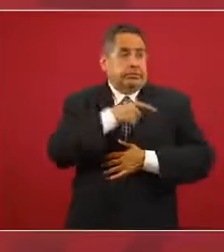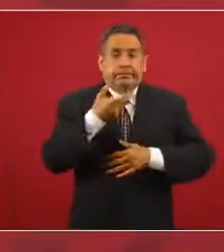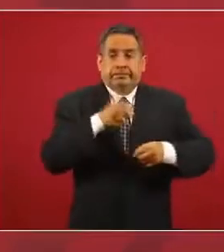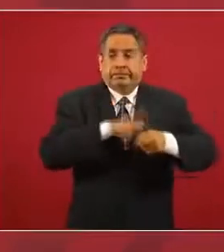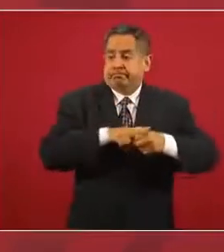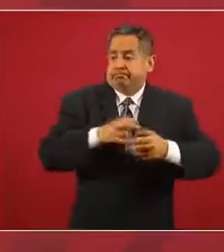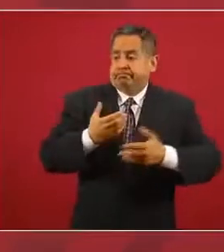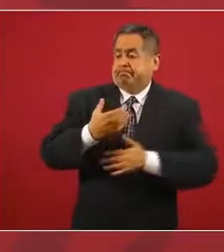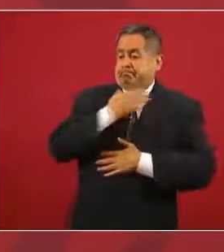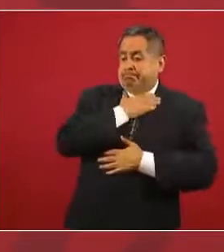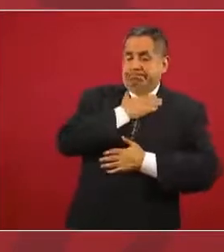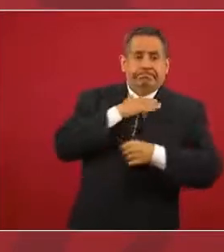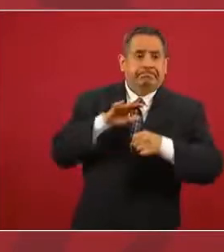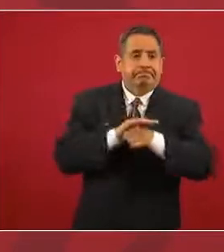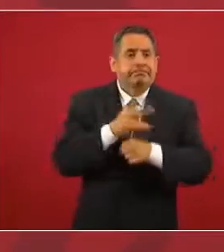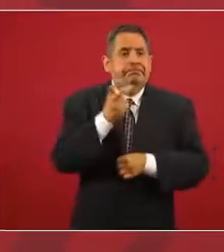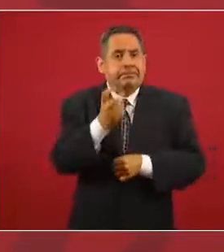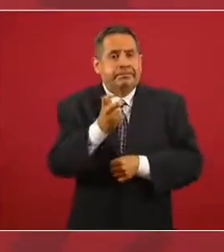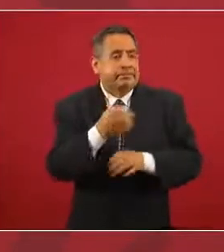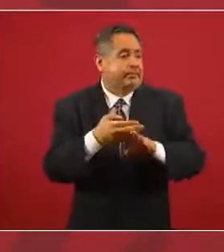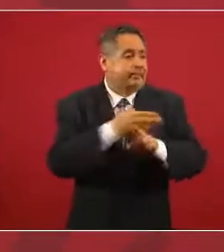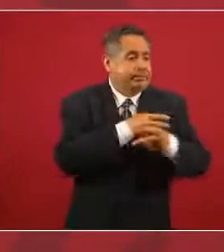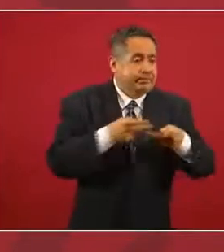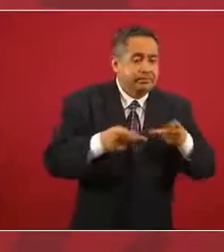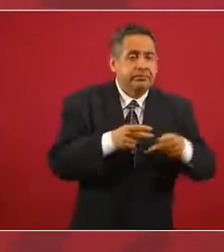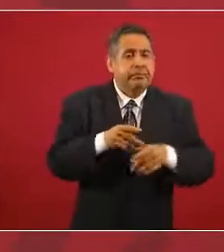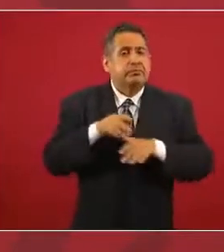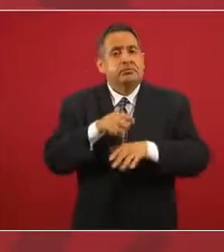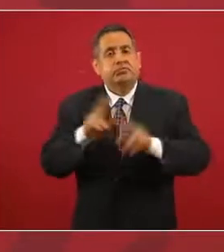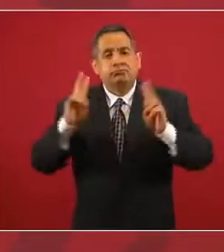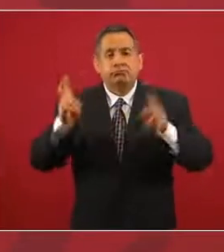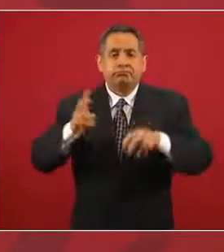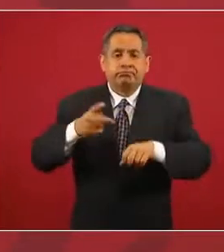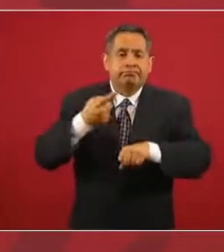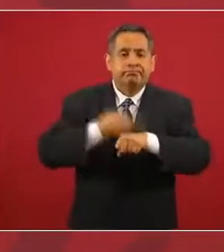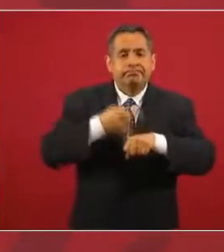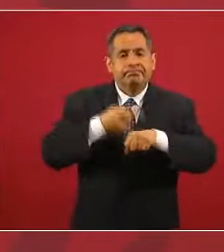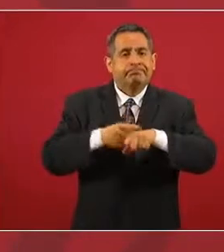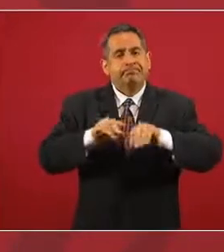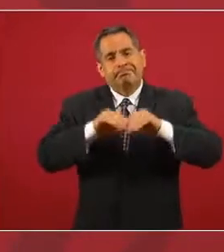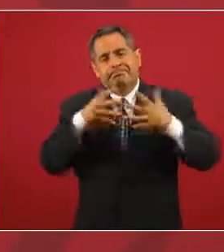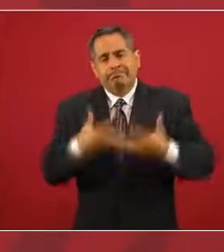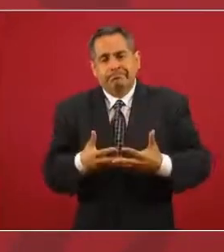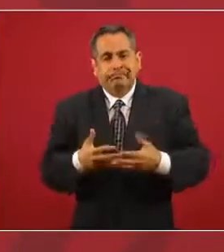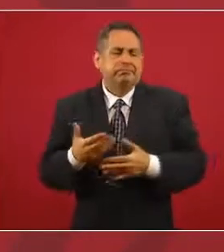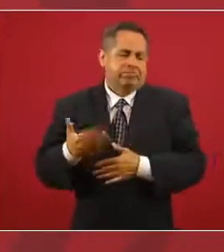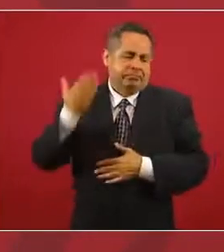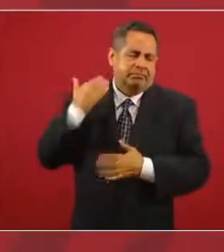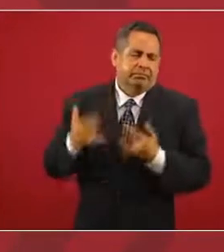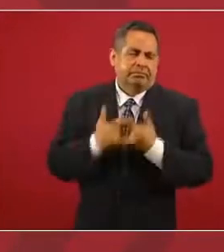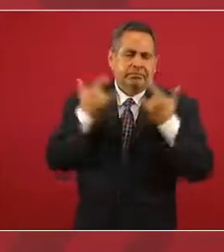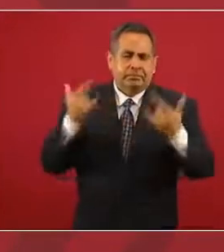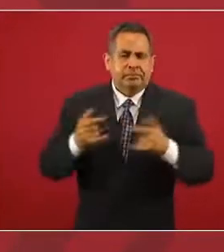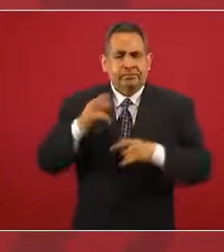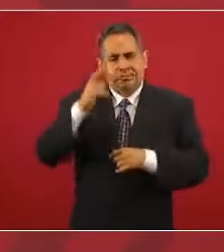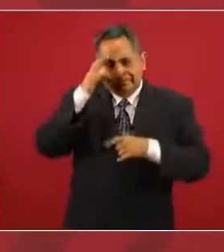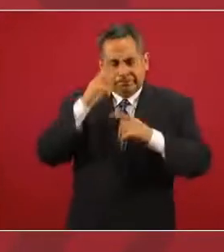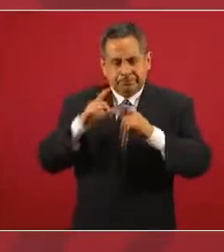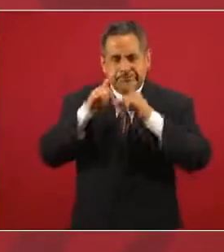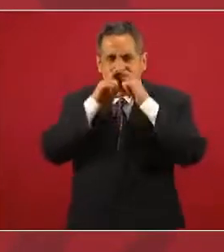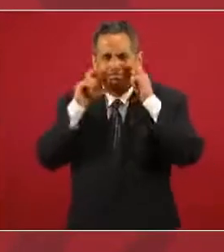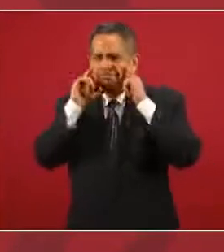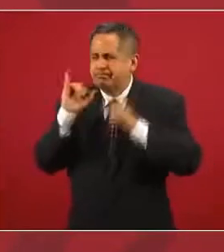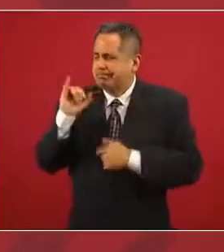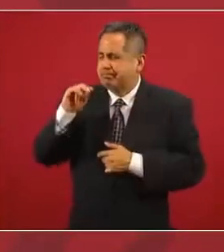en planes de preparación y respuesta ante pandemias. El modelo históricamente había sido influenza por